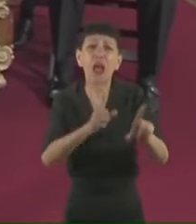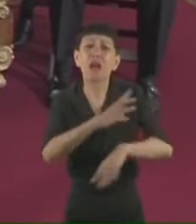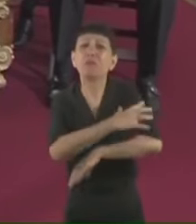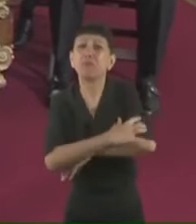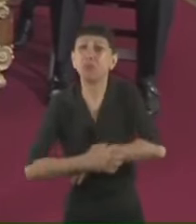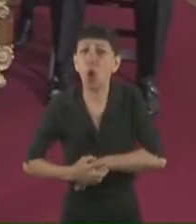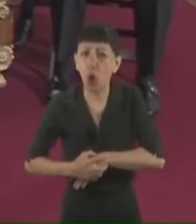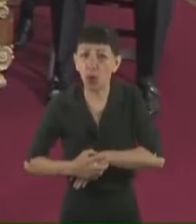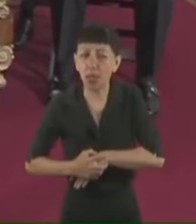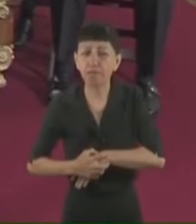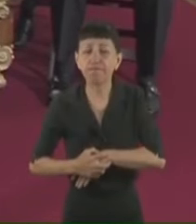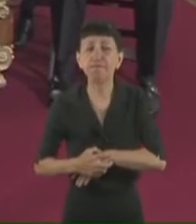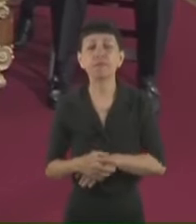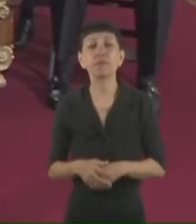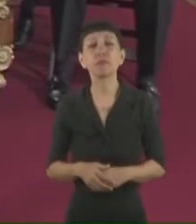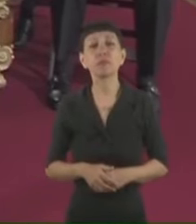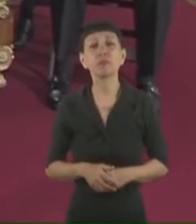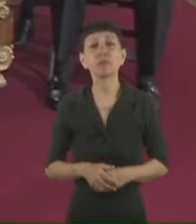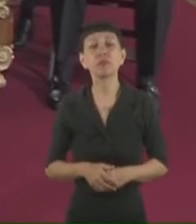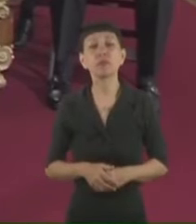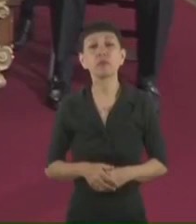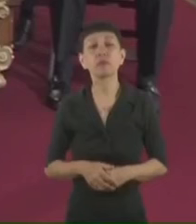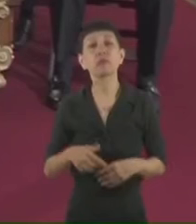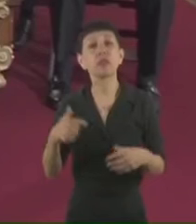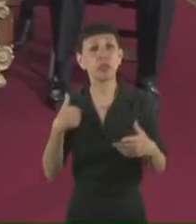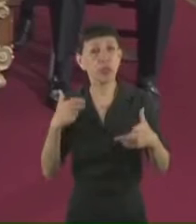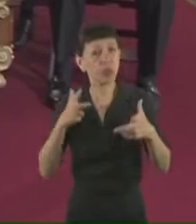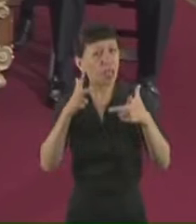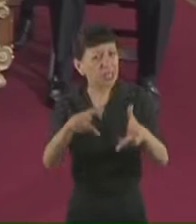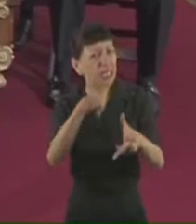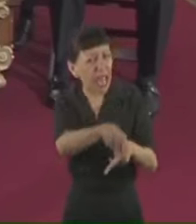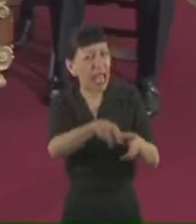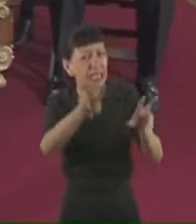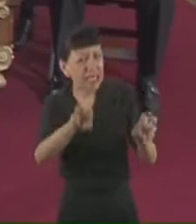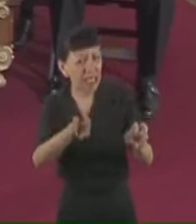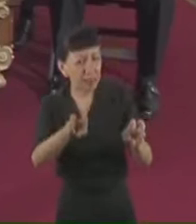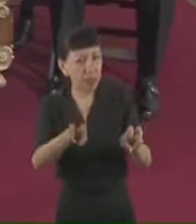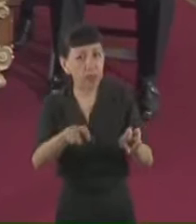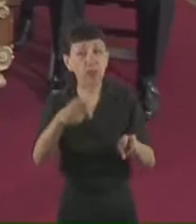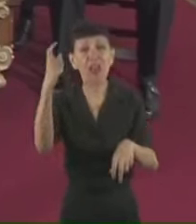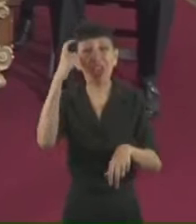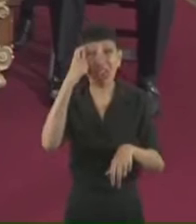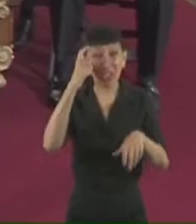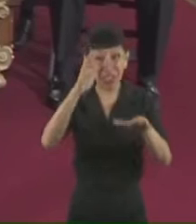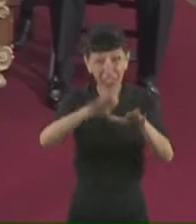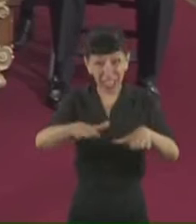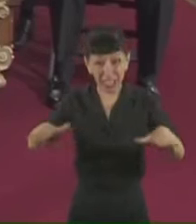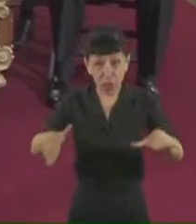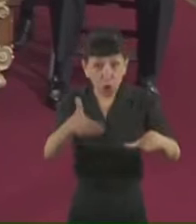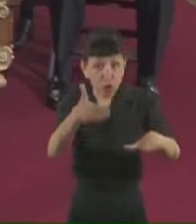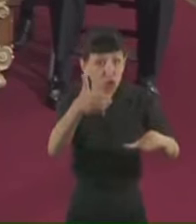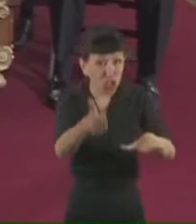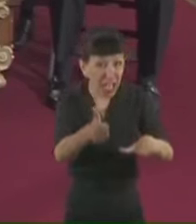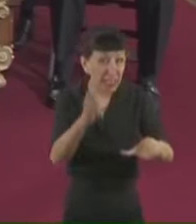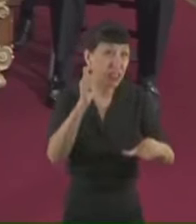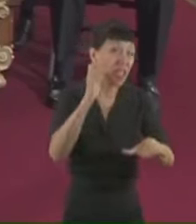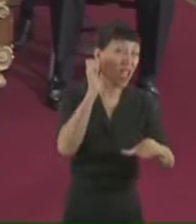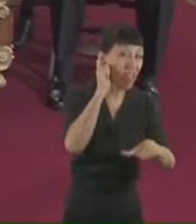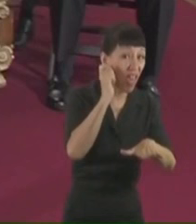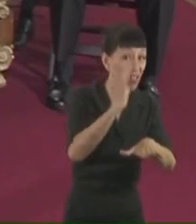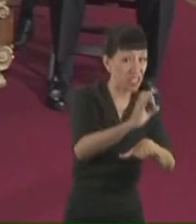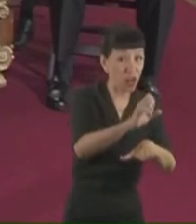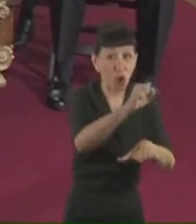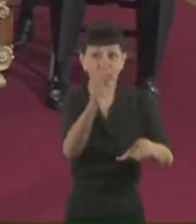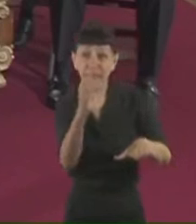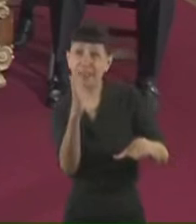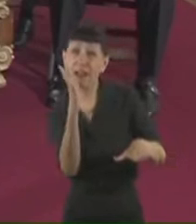económico que nada es más importante que revertir esa tendencia Trágica que hipoteca nuestro futuro